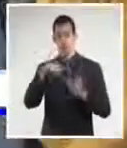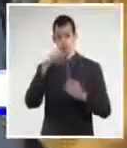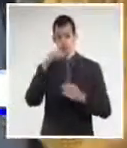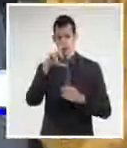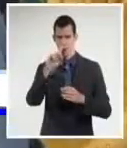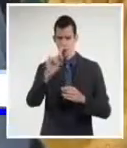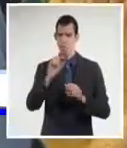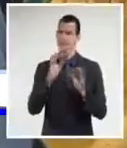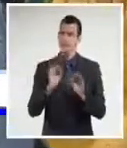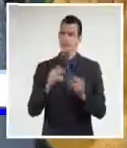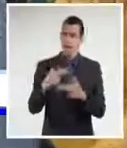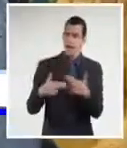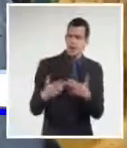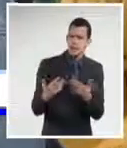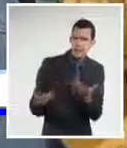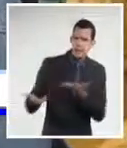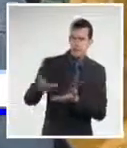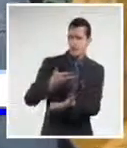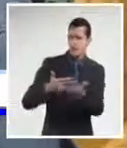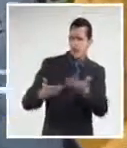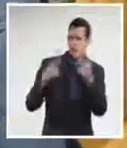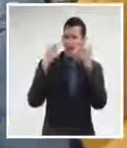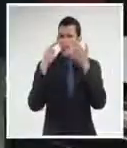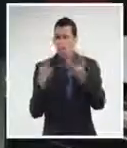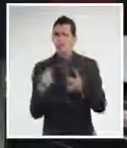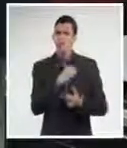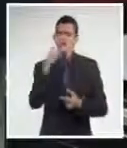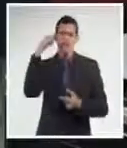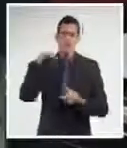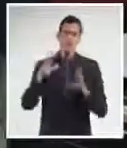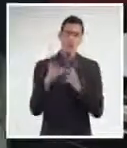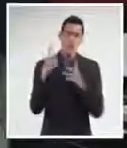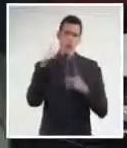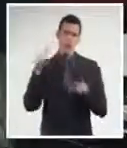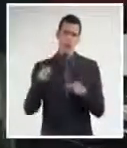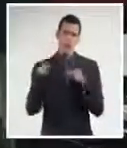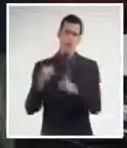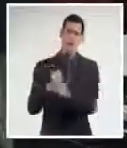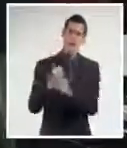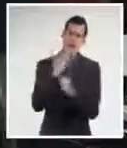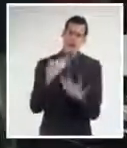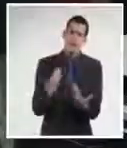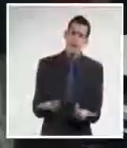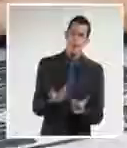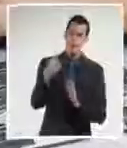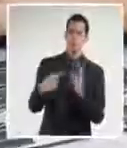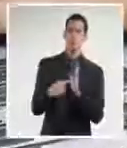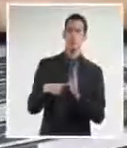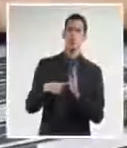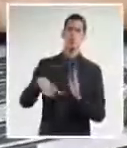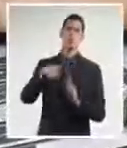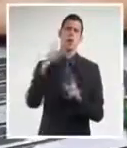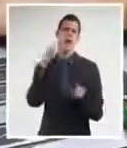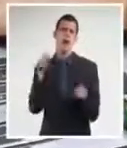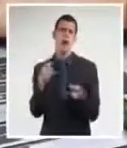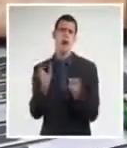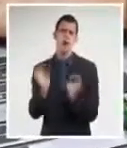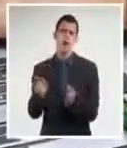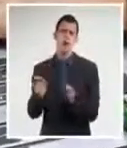Polanco Fuentes, conoció del trabajo integral de la planta radial y se preocupó por la interacción del medio en las redes sociales. Insistió en